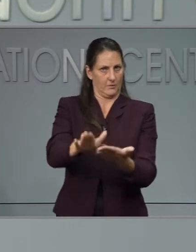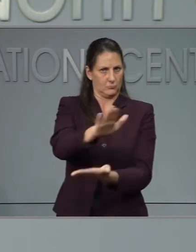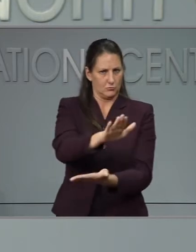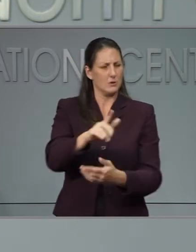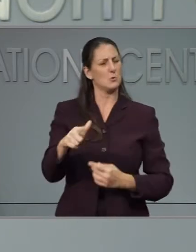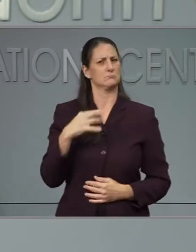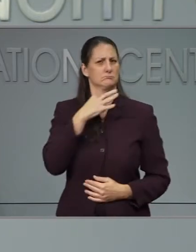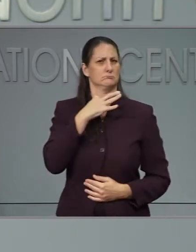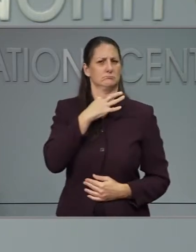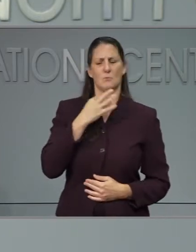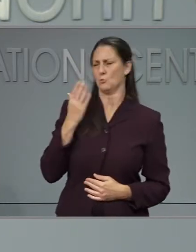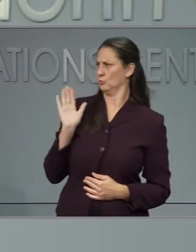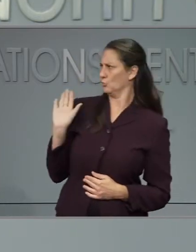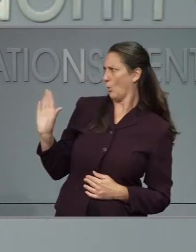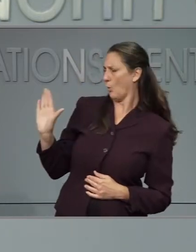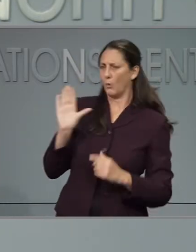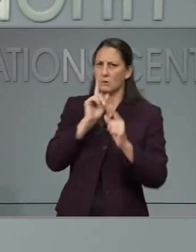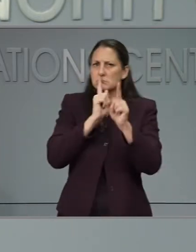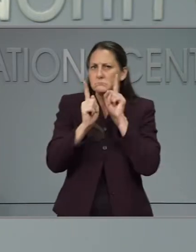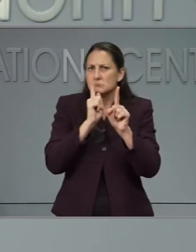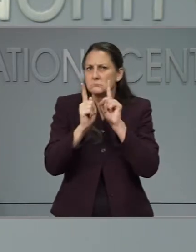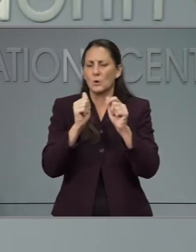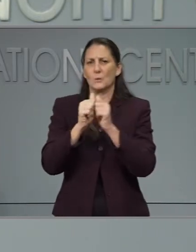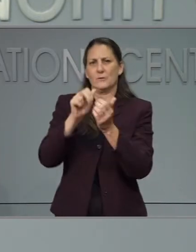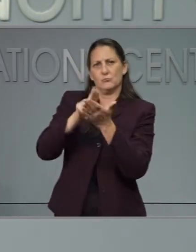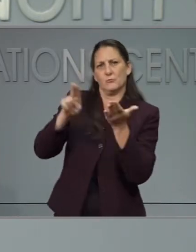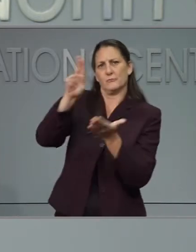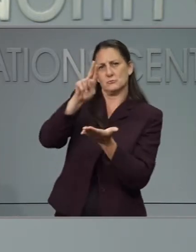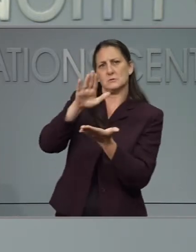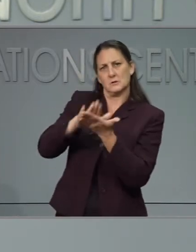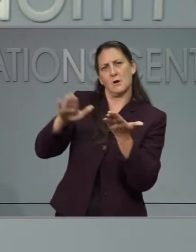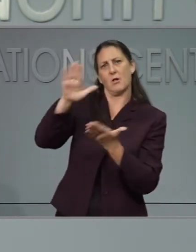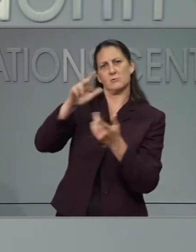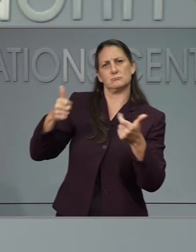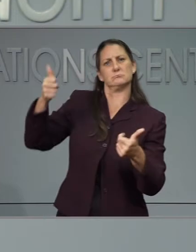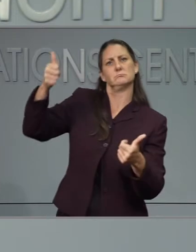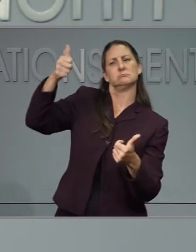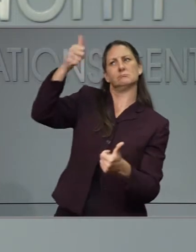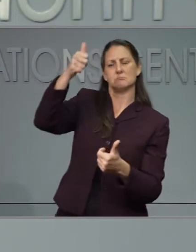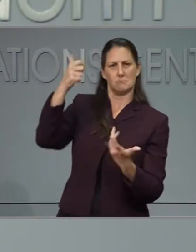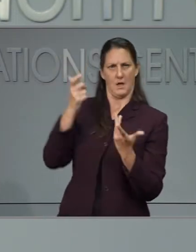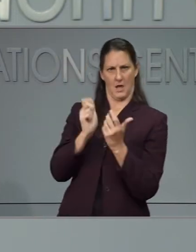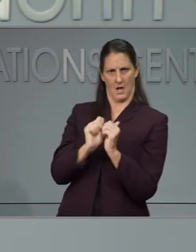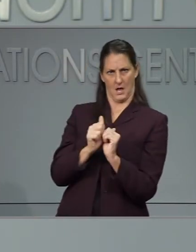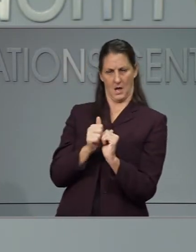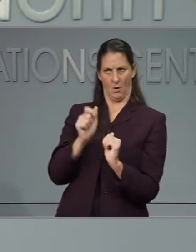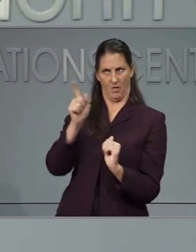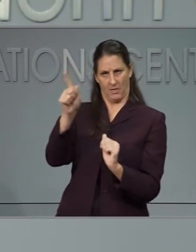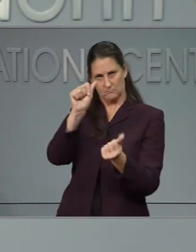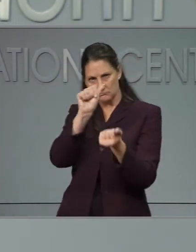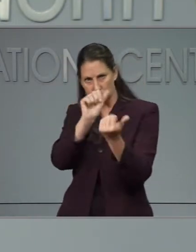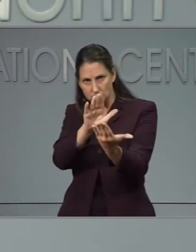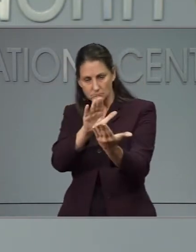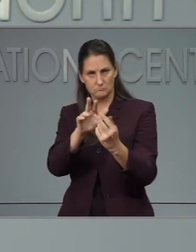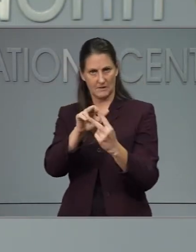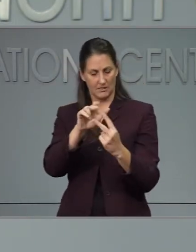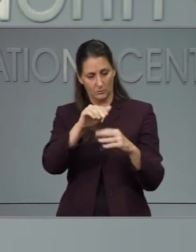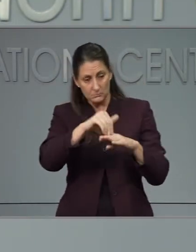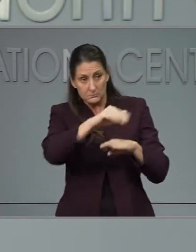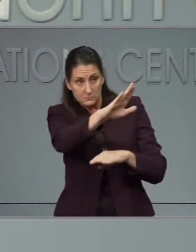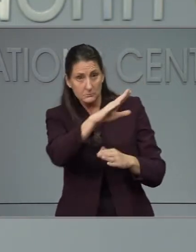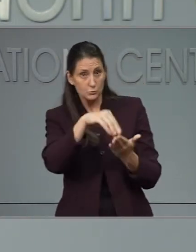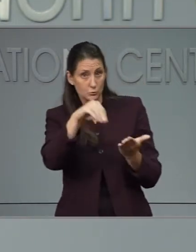tenido conversaciones de cómo van a descifrar cuando haya